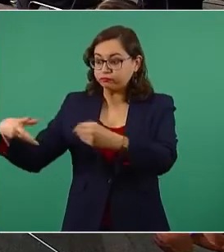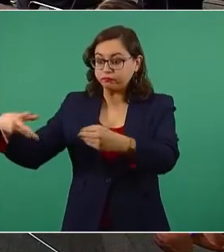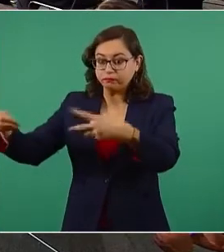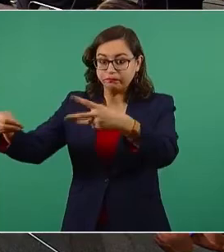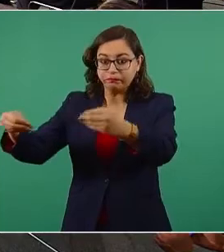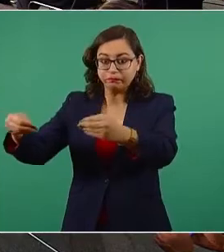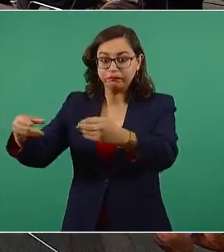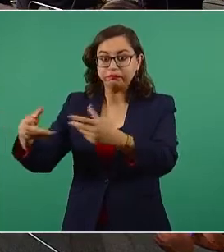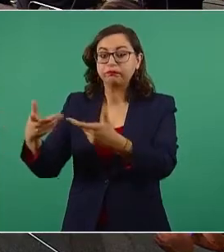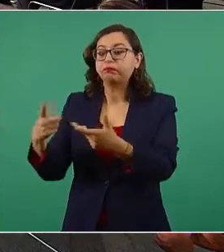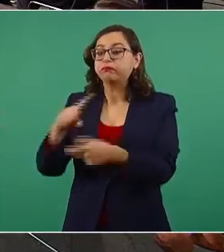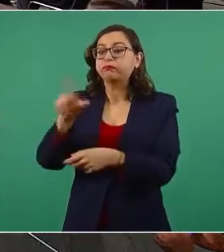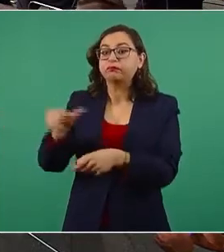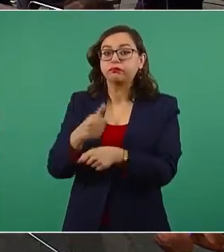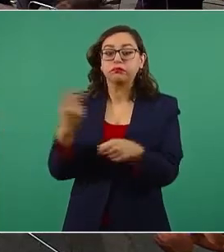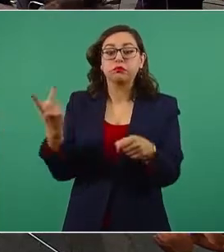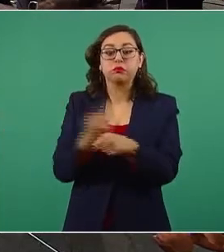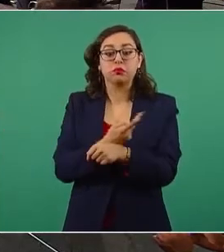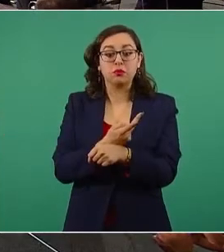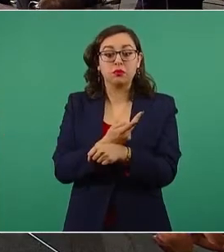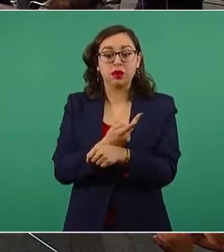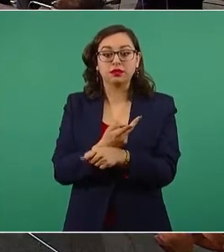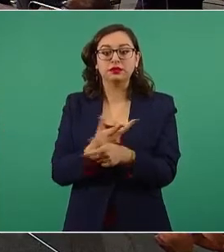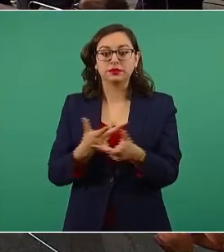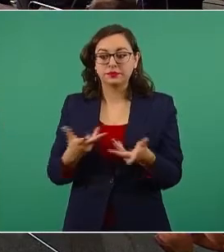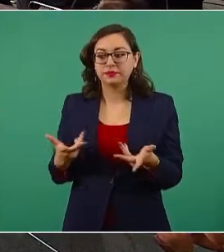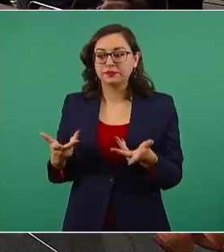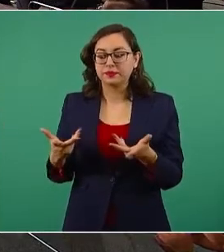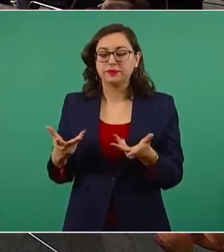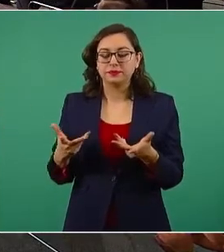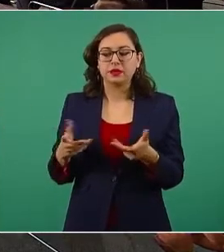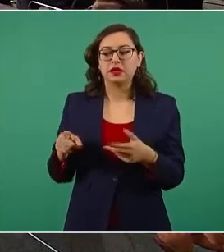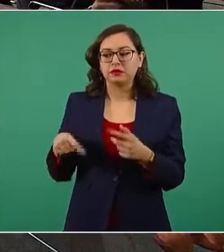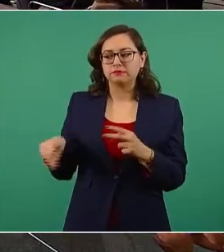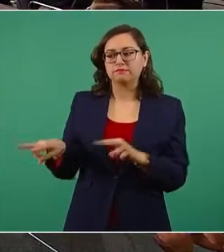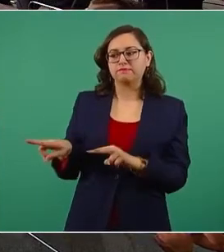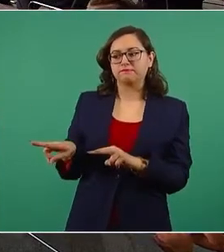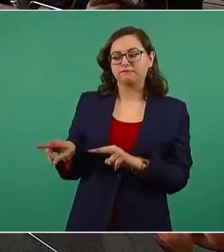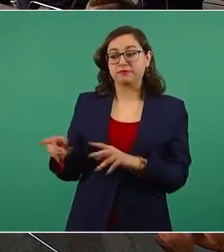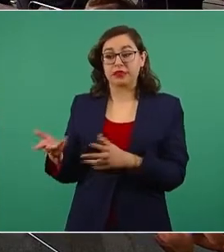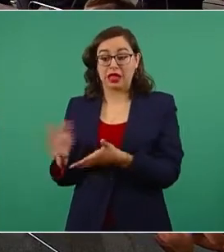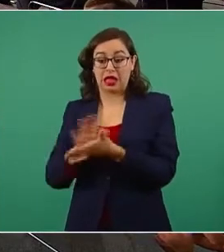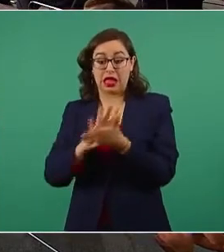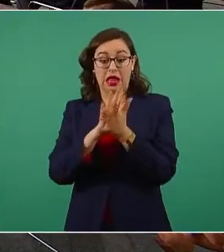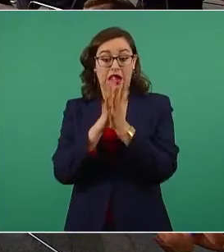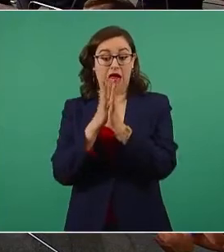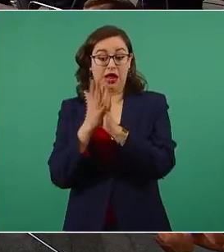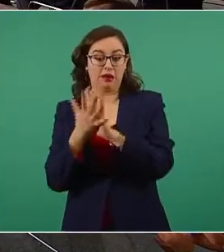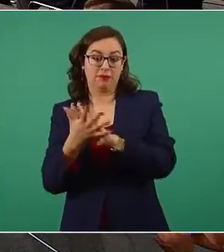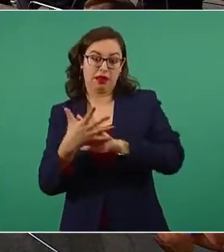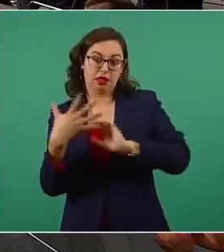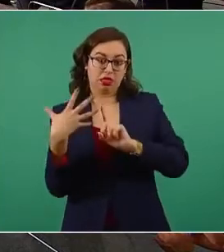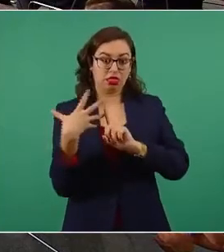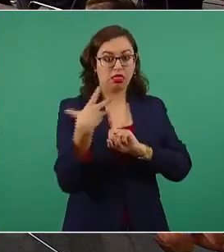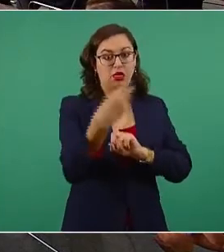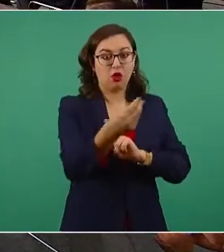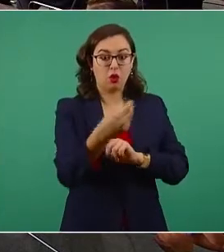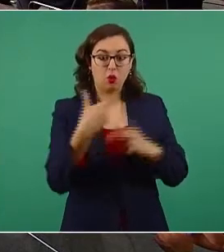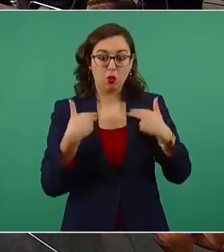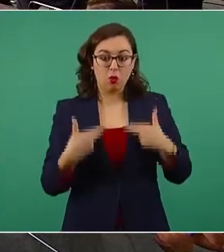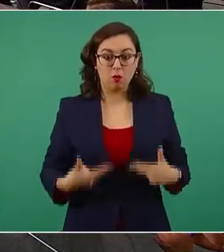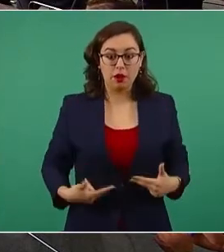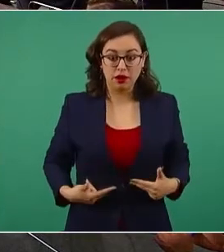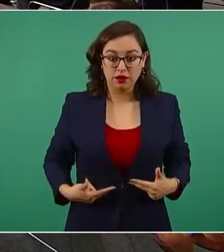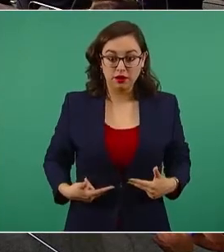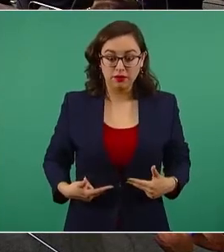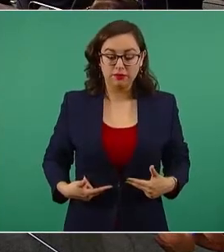juego los mecanismos del Sistema Global de Vigilancia Epidemiológica de Virus Respiratorios, antes llamado